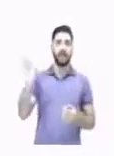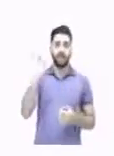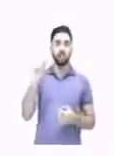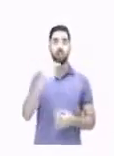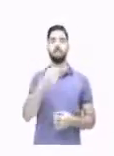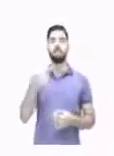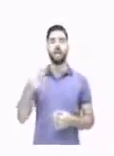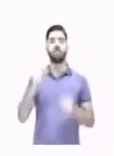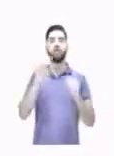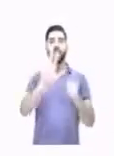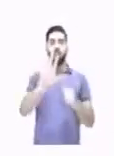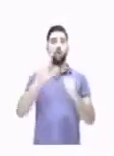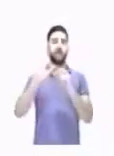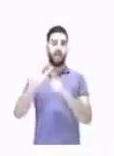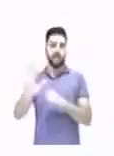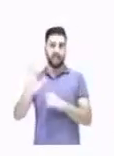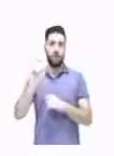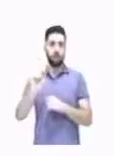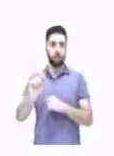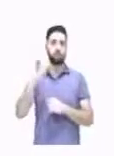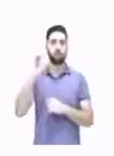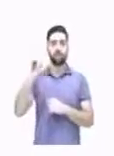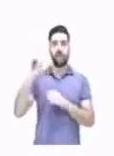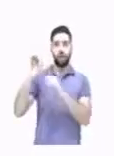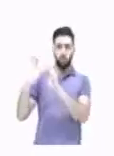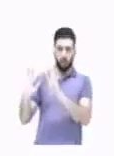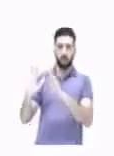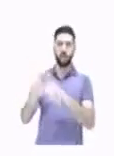42.17 grados menos